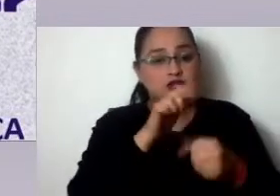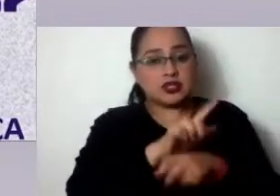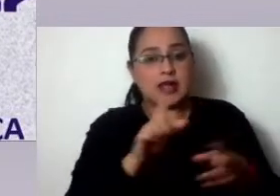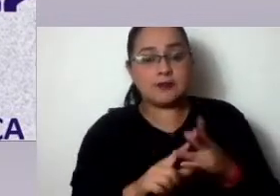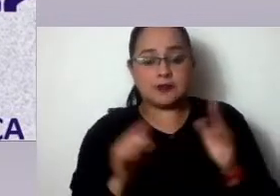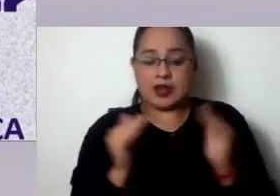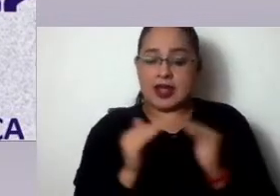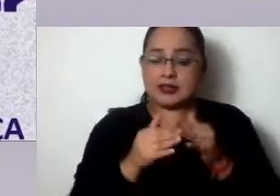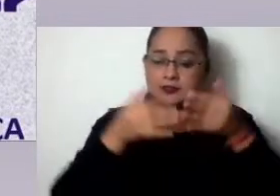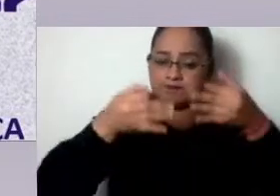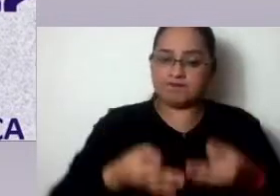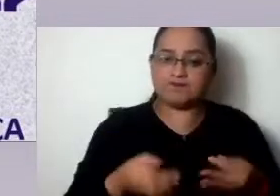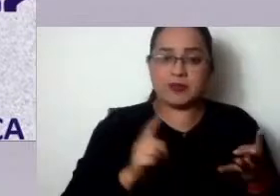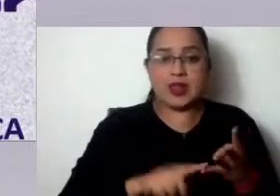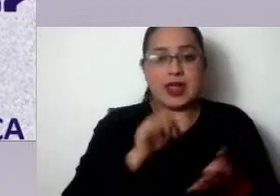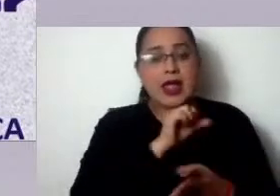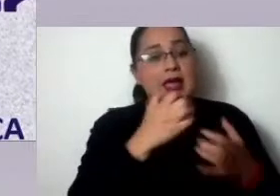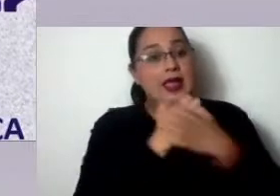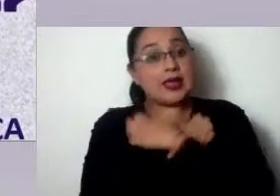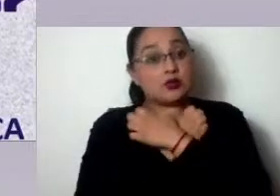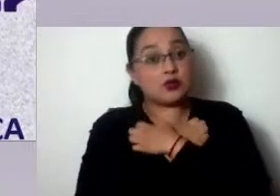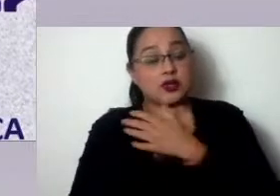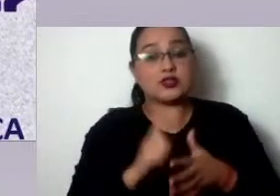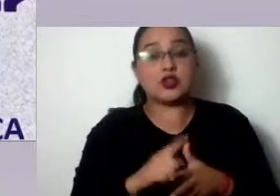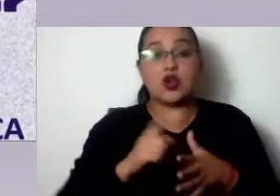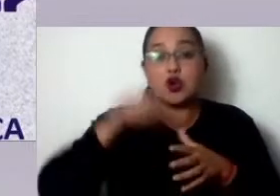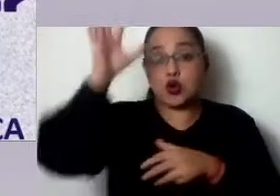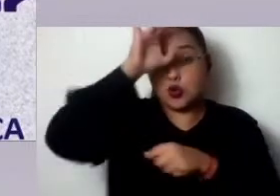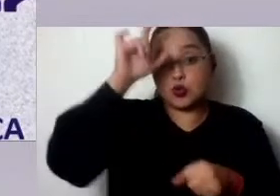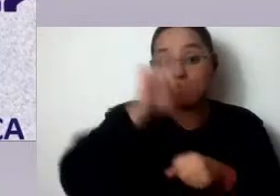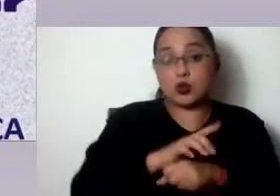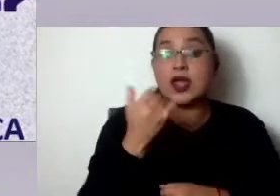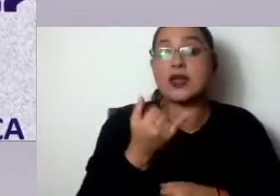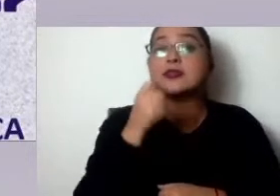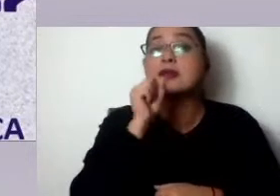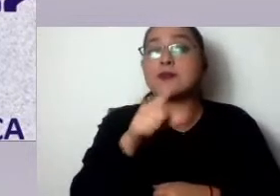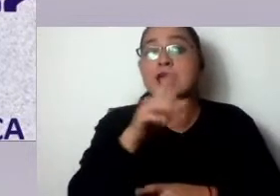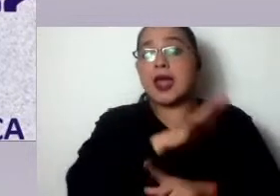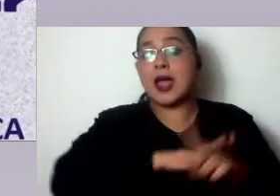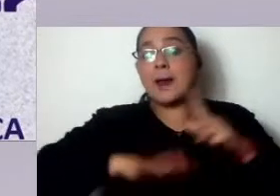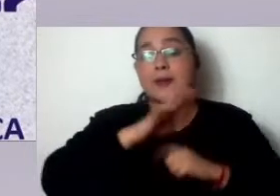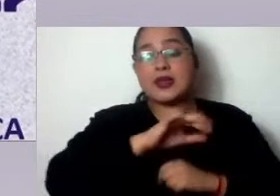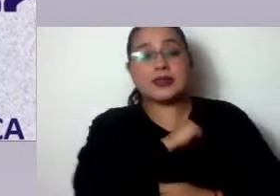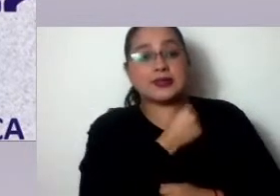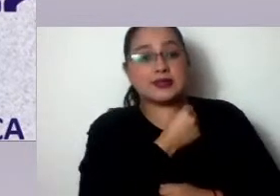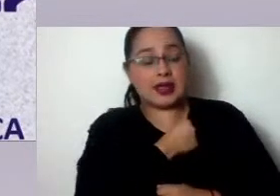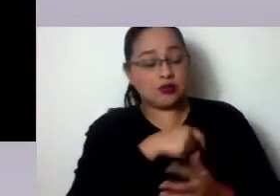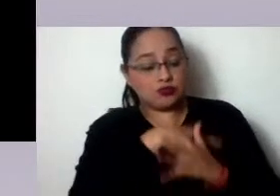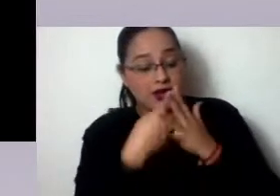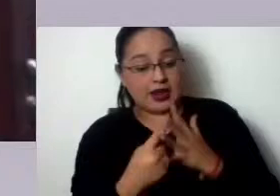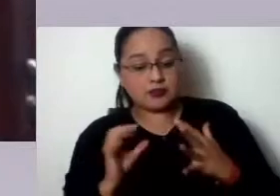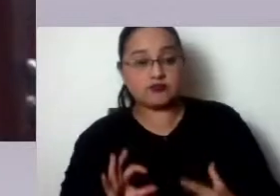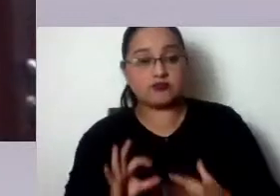a la educación a la cultura así como al medio ambiente sano